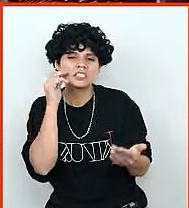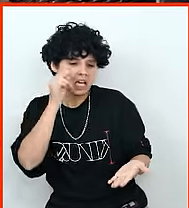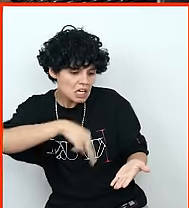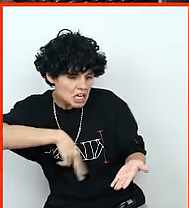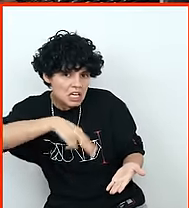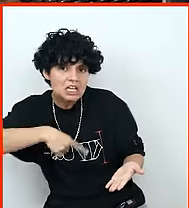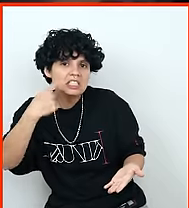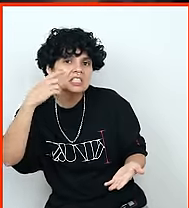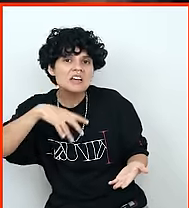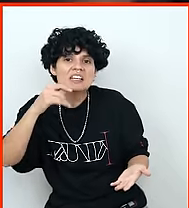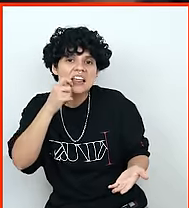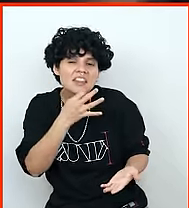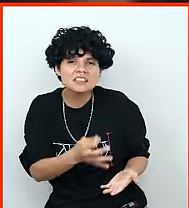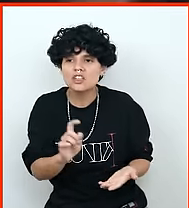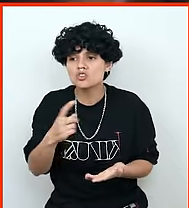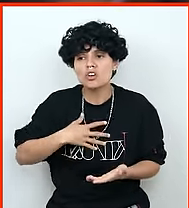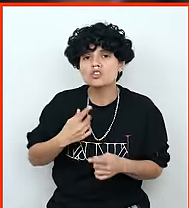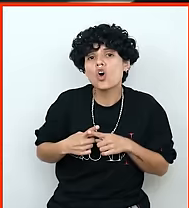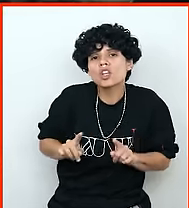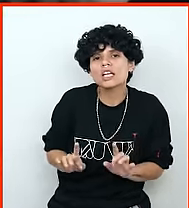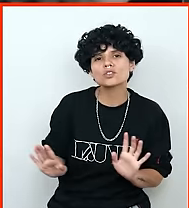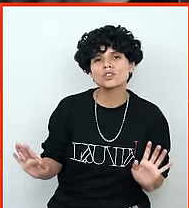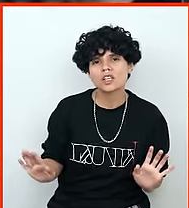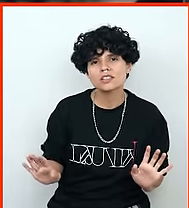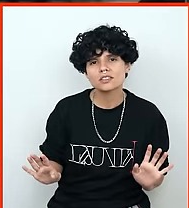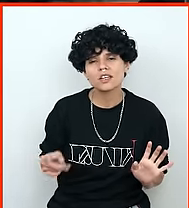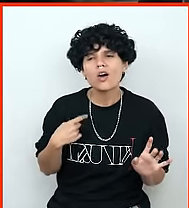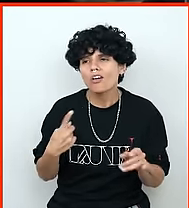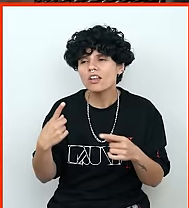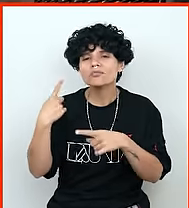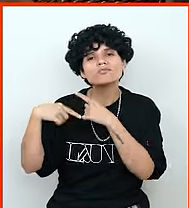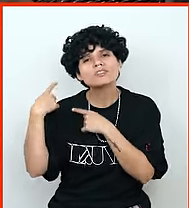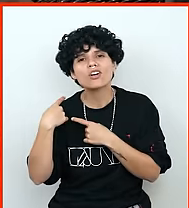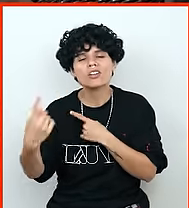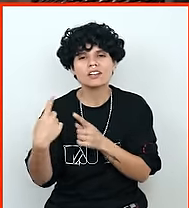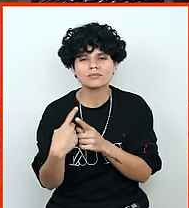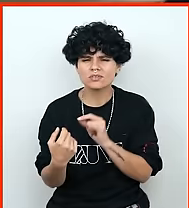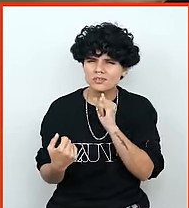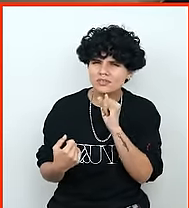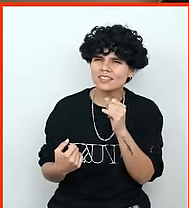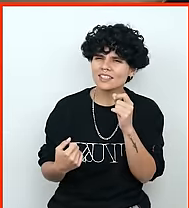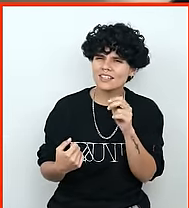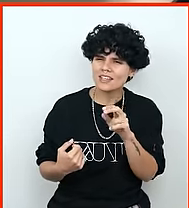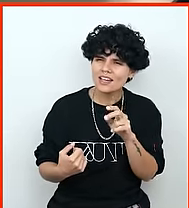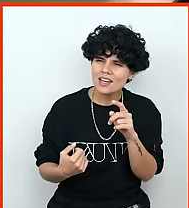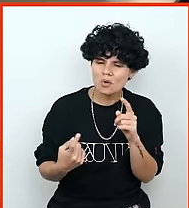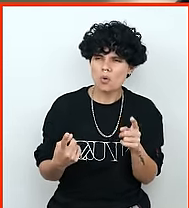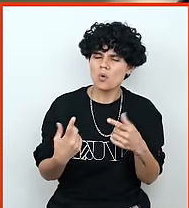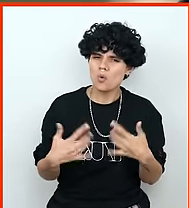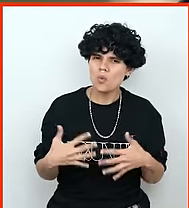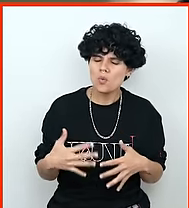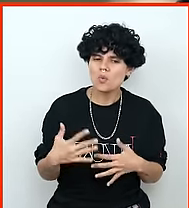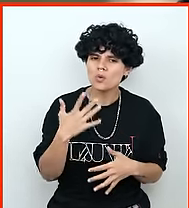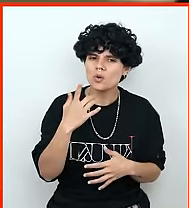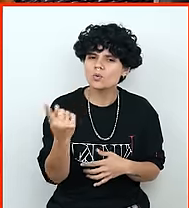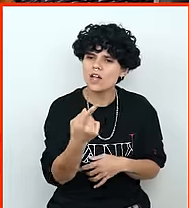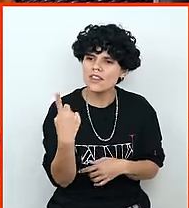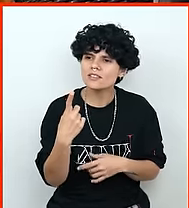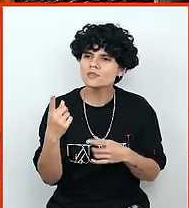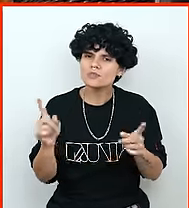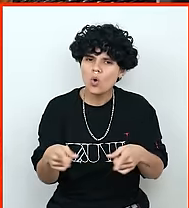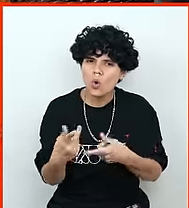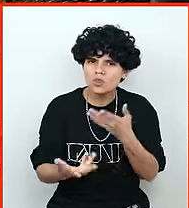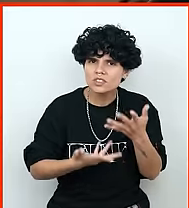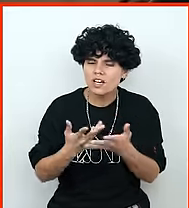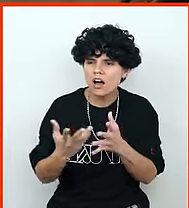descifrar tus letras, como yo no necesito descifrar las de ellos, los quiero por otras cosas. Qué loco es igual, ¿no? Uh-huh. Además que ustedes comparten música, son prolíferos, todo, el